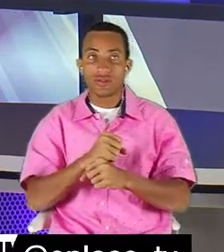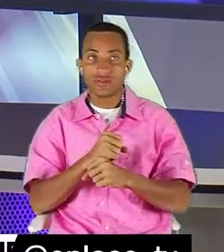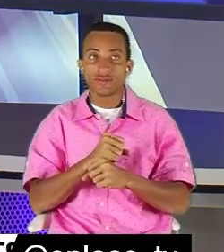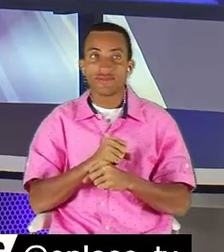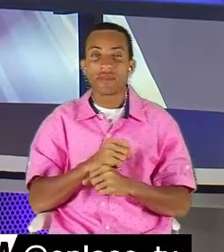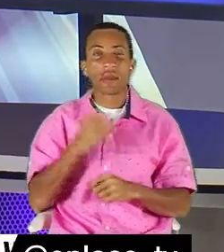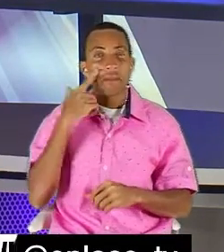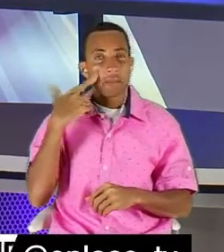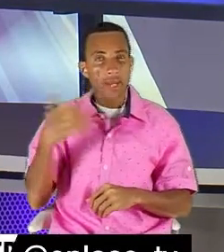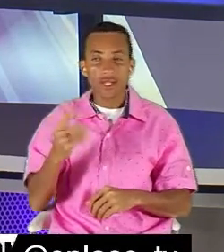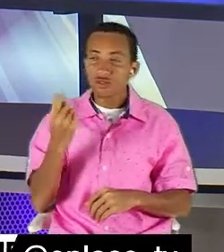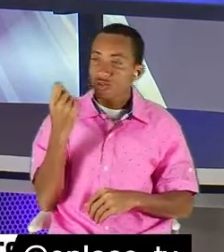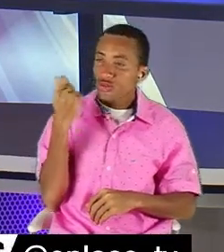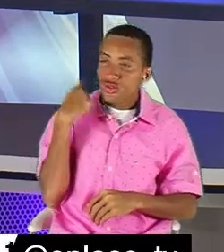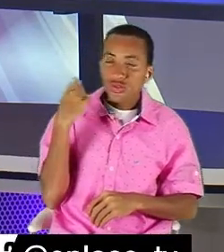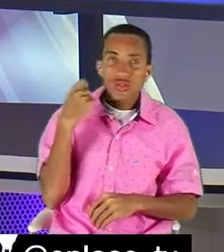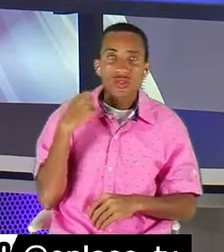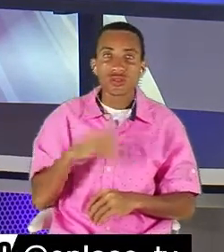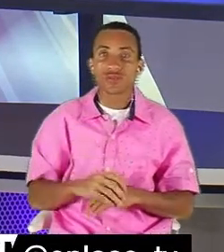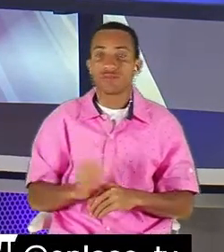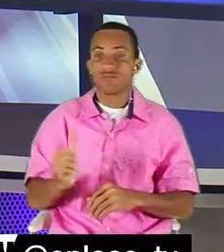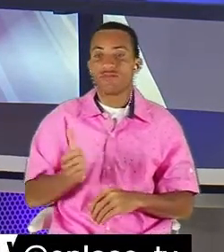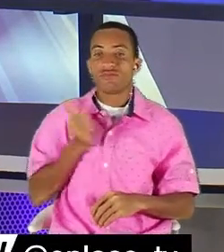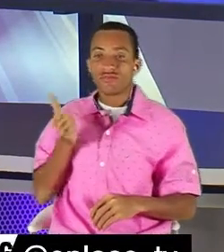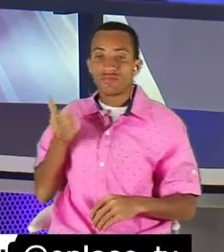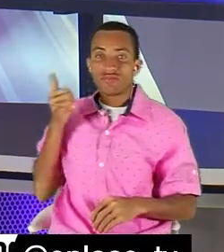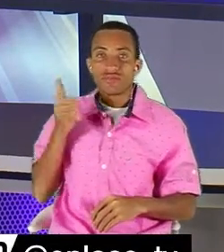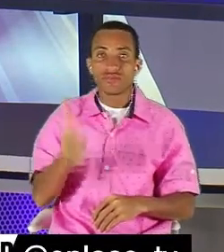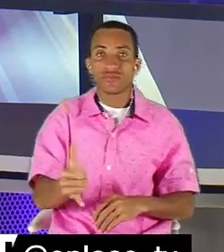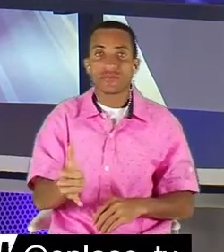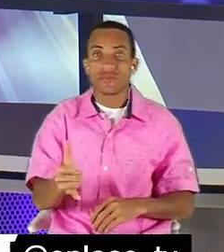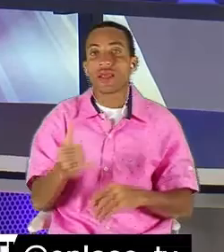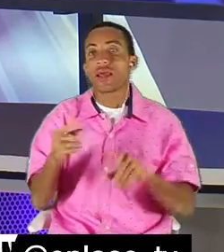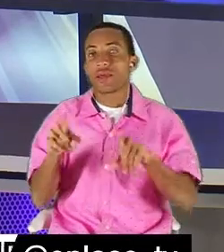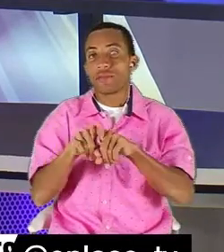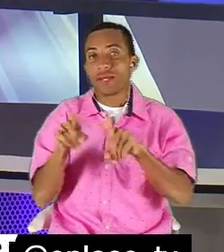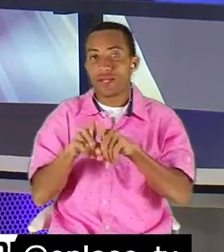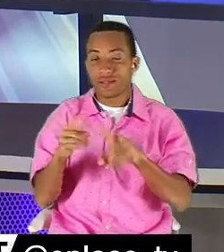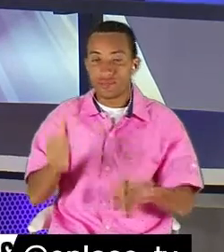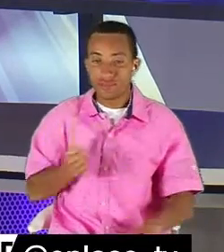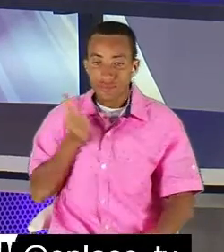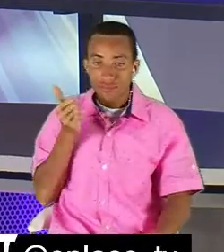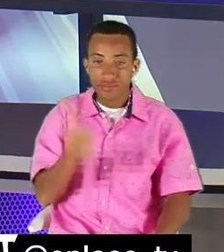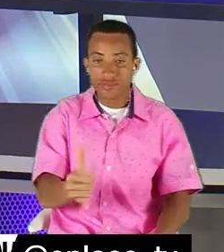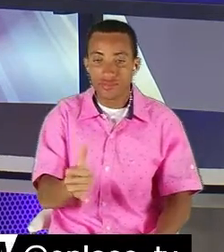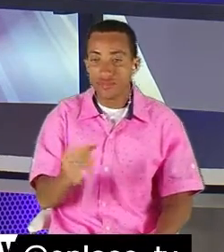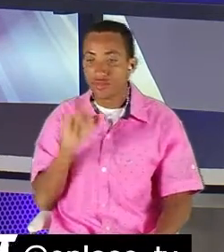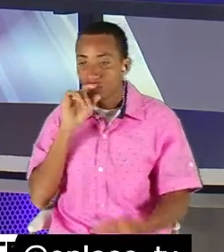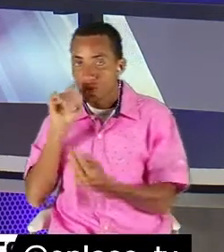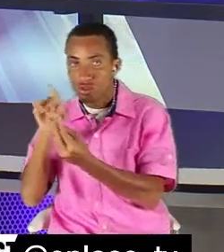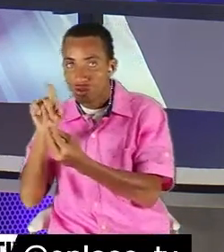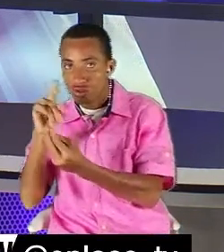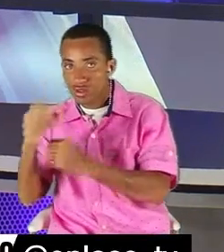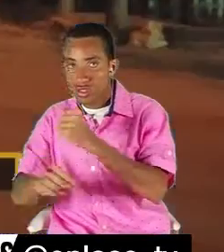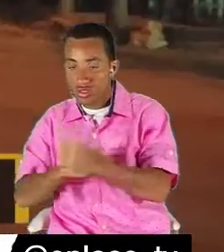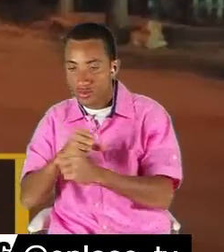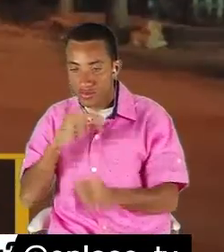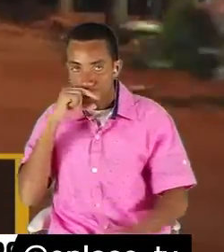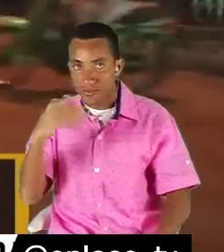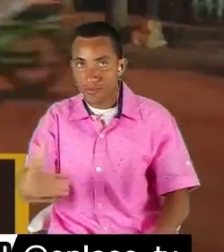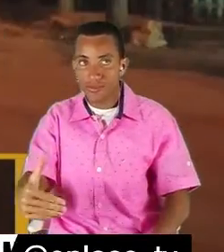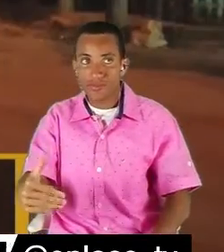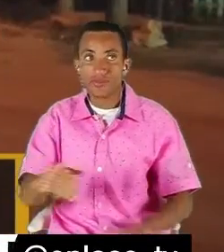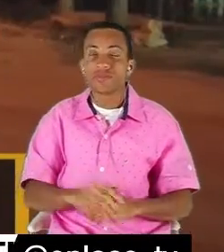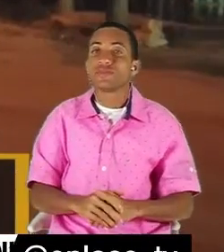parecer minutos antes habría accedido carnalmente a su propia hermana, una niña de 11 años de edad. Hasta el barrio